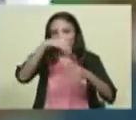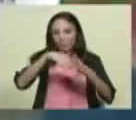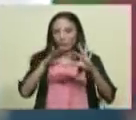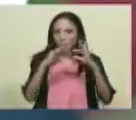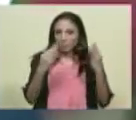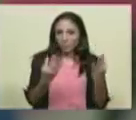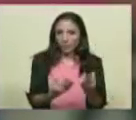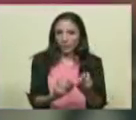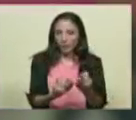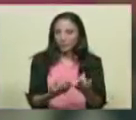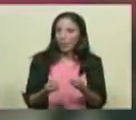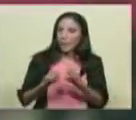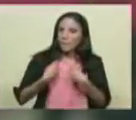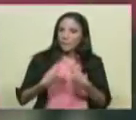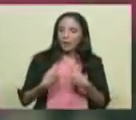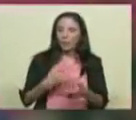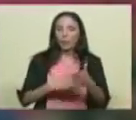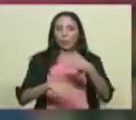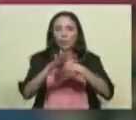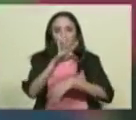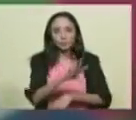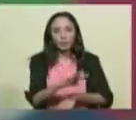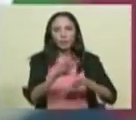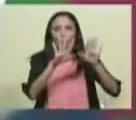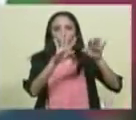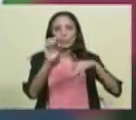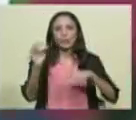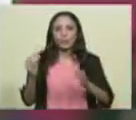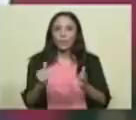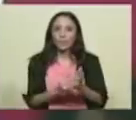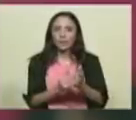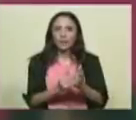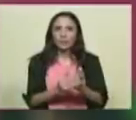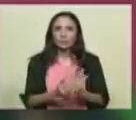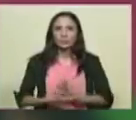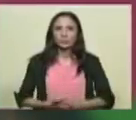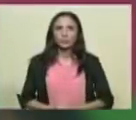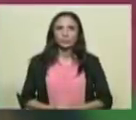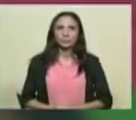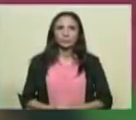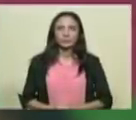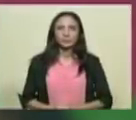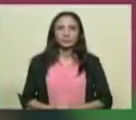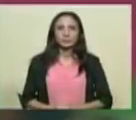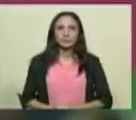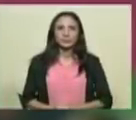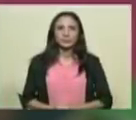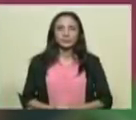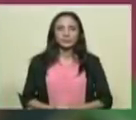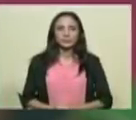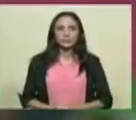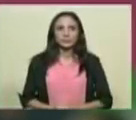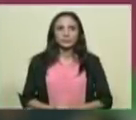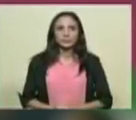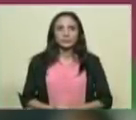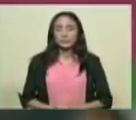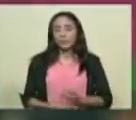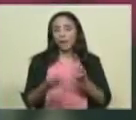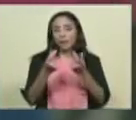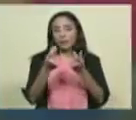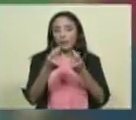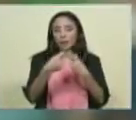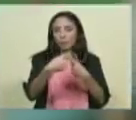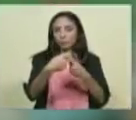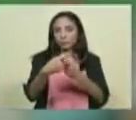estarías recibiendo mensual 490 mil bolívares libre de polvo y paja en tu billetera